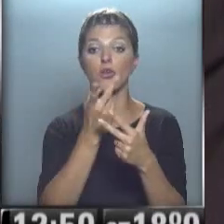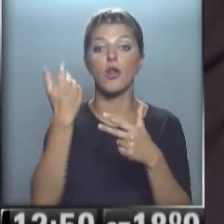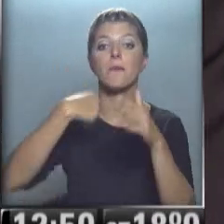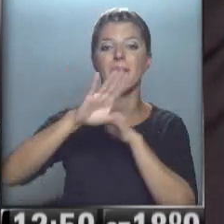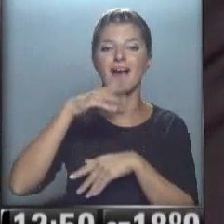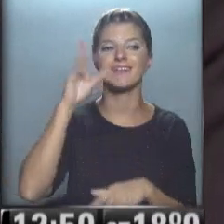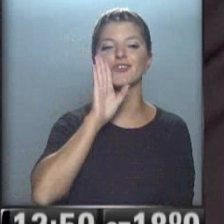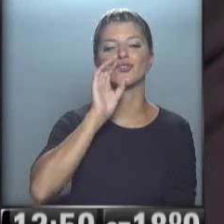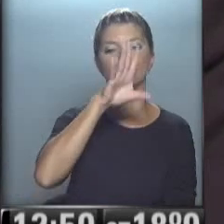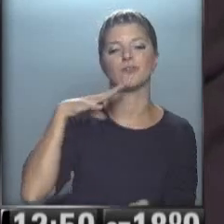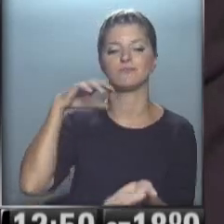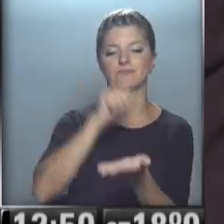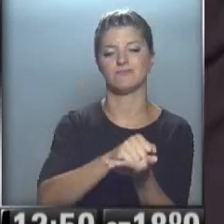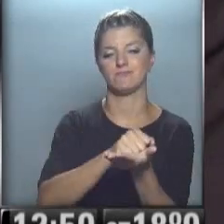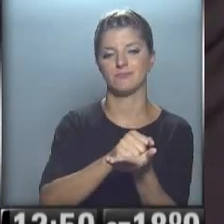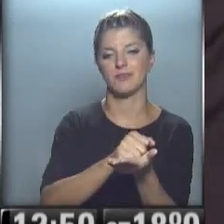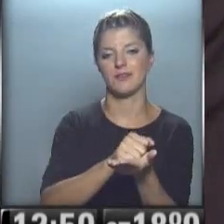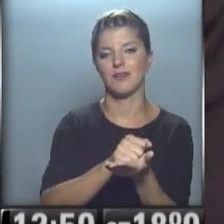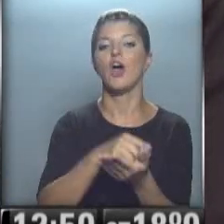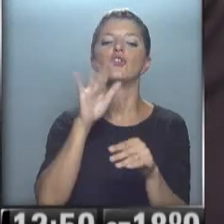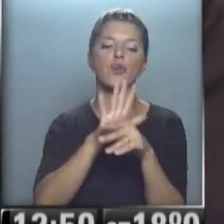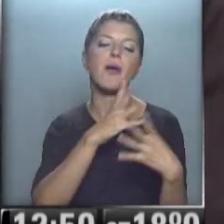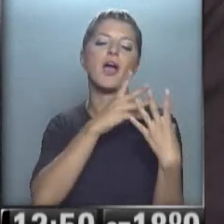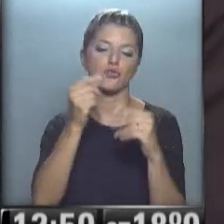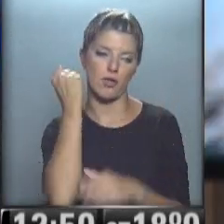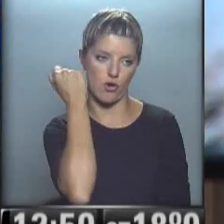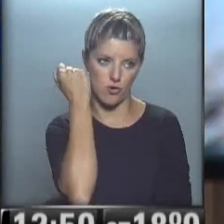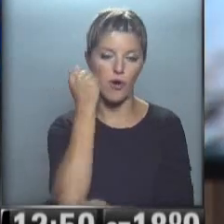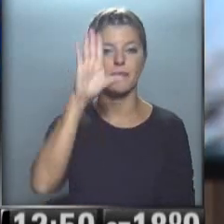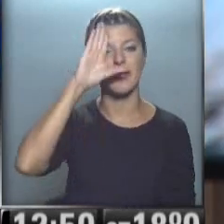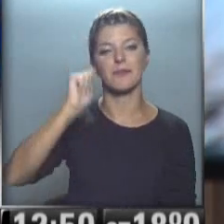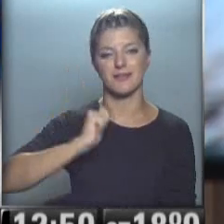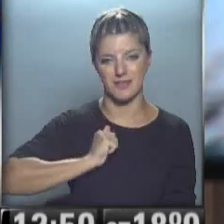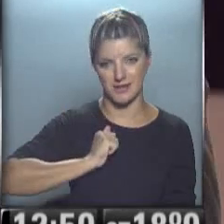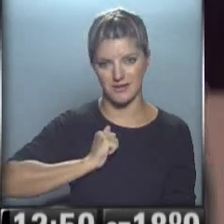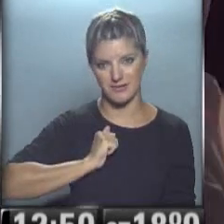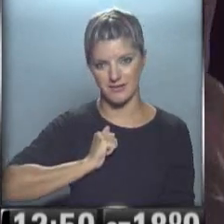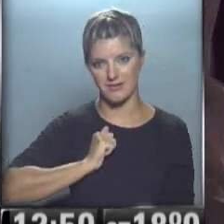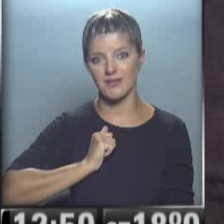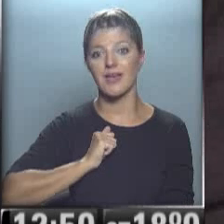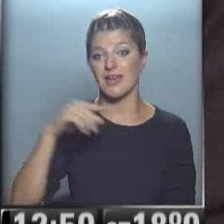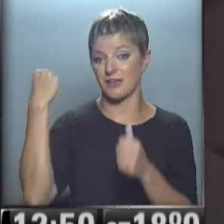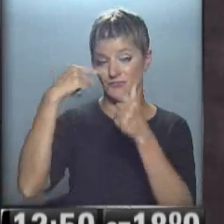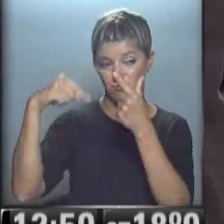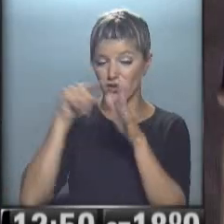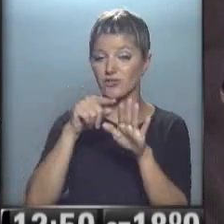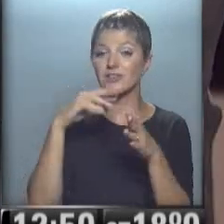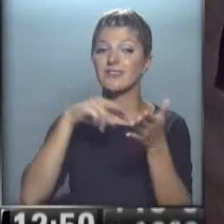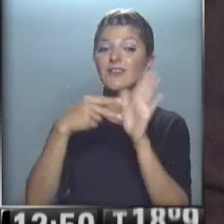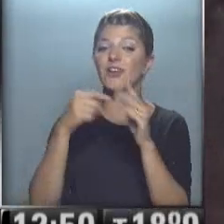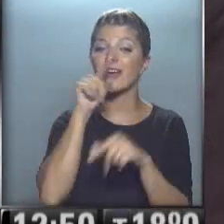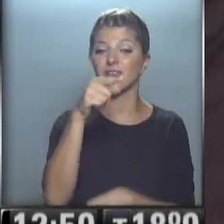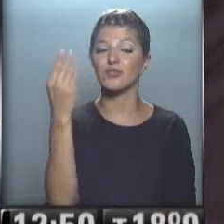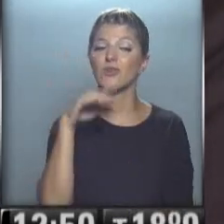intervención Estados Unidos en en planes de ayuda económica ayuda militar es decir la intervención en todo eso que significa la acción del